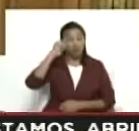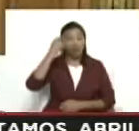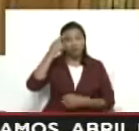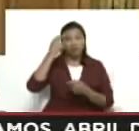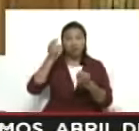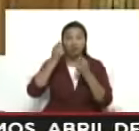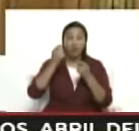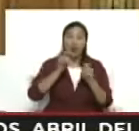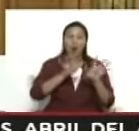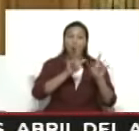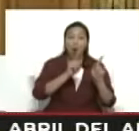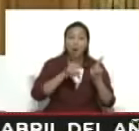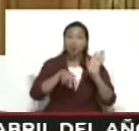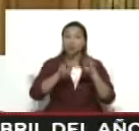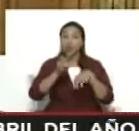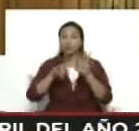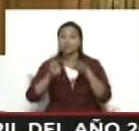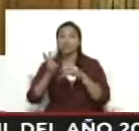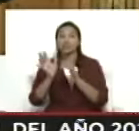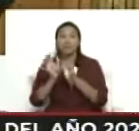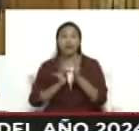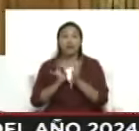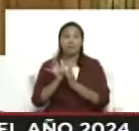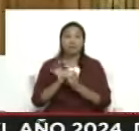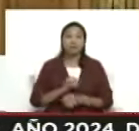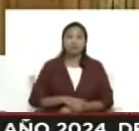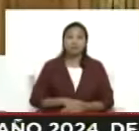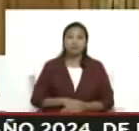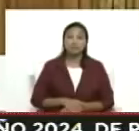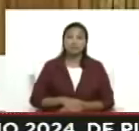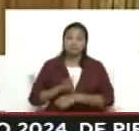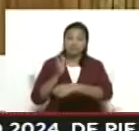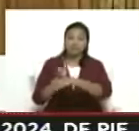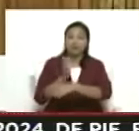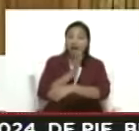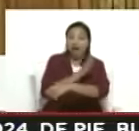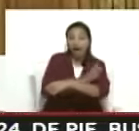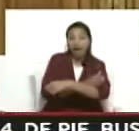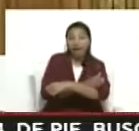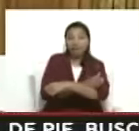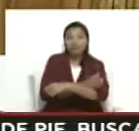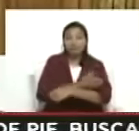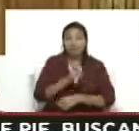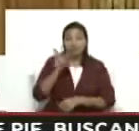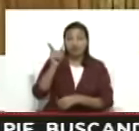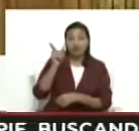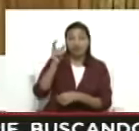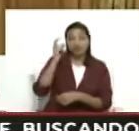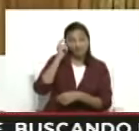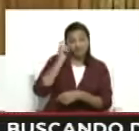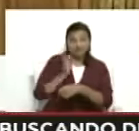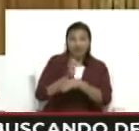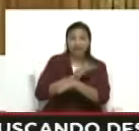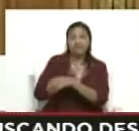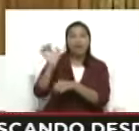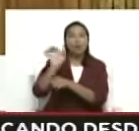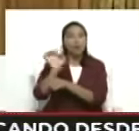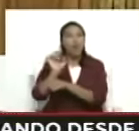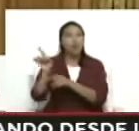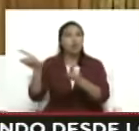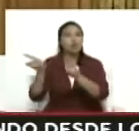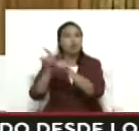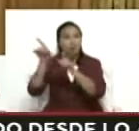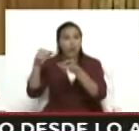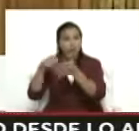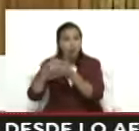11, 12 y 13 de abril. Y los antecedentes que traíamos era que en Ecuador hicieron lo mismo y el